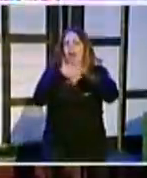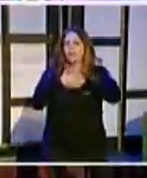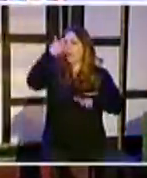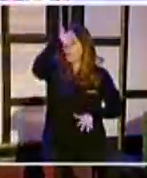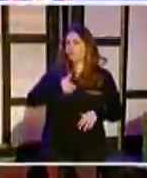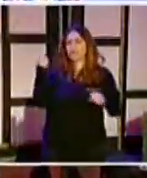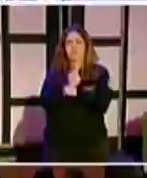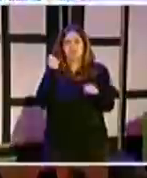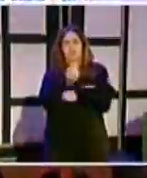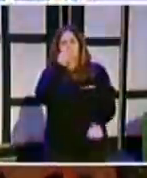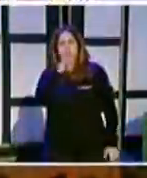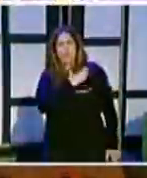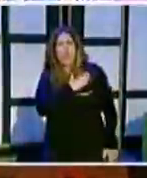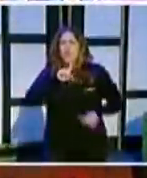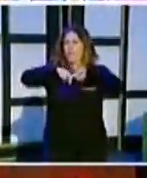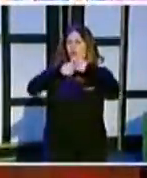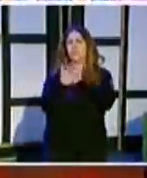de familia pobre y